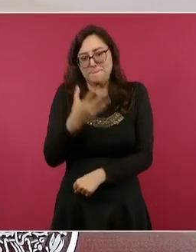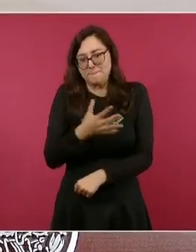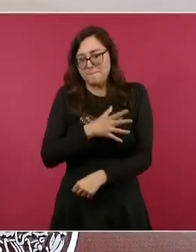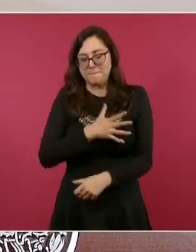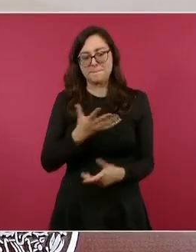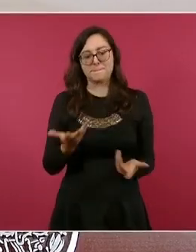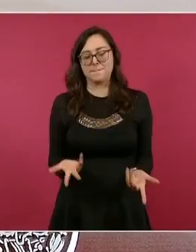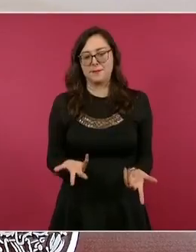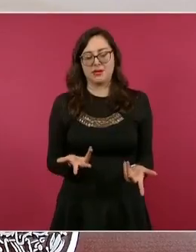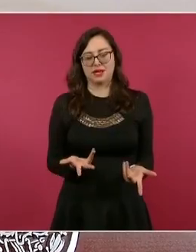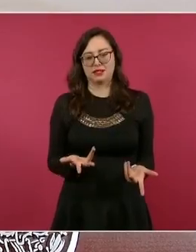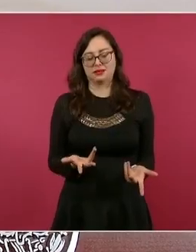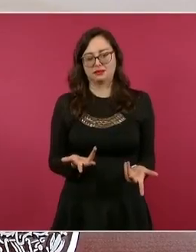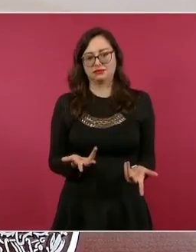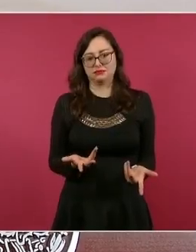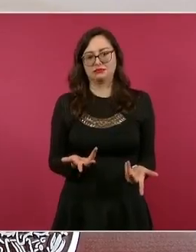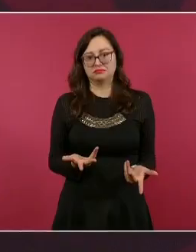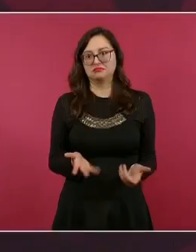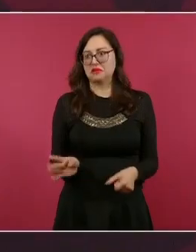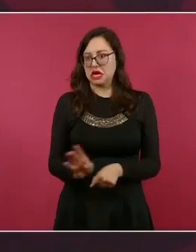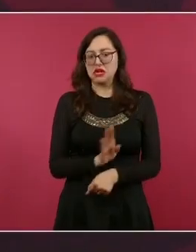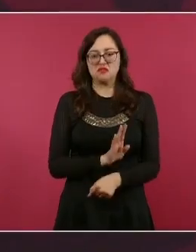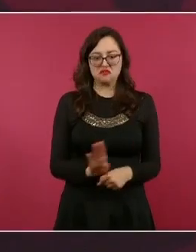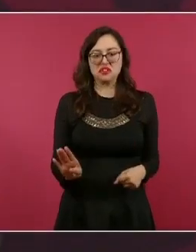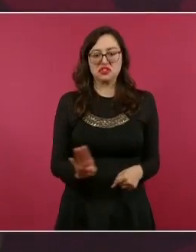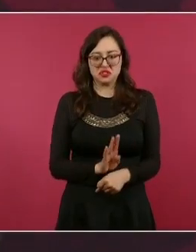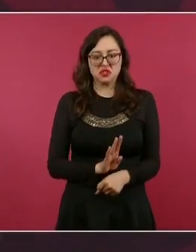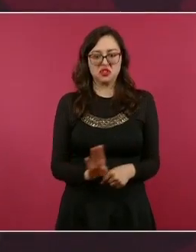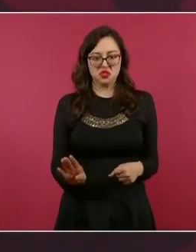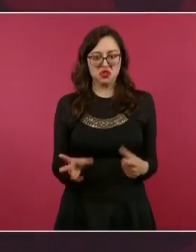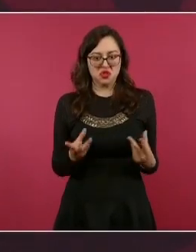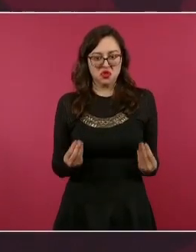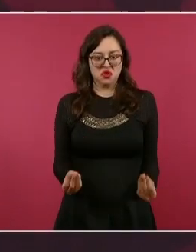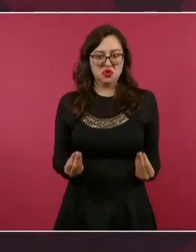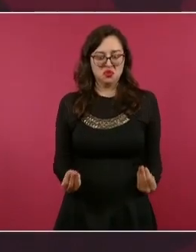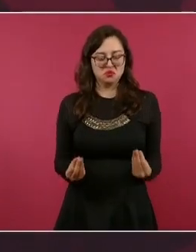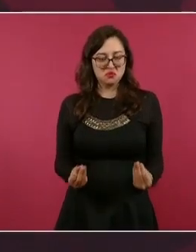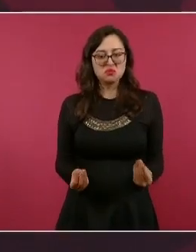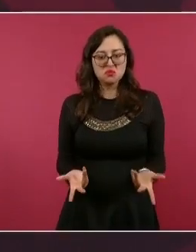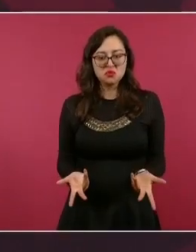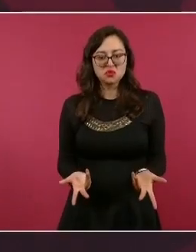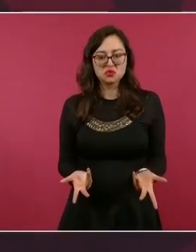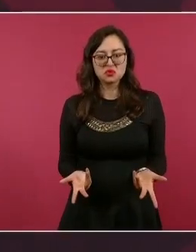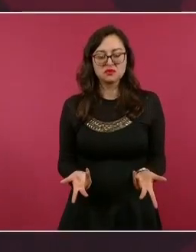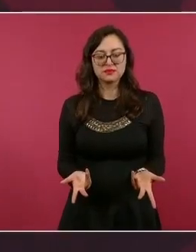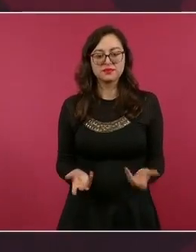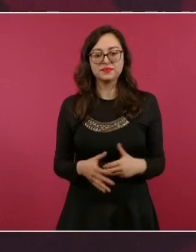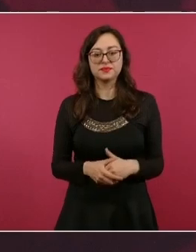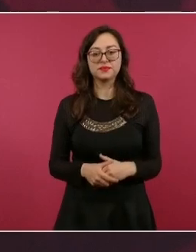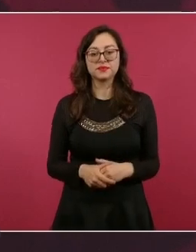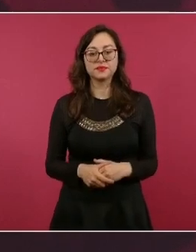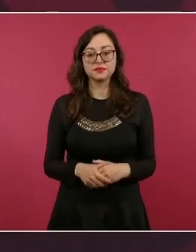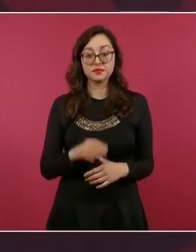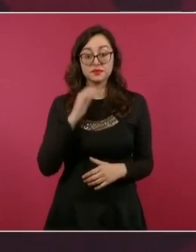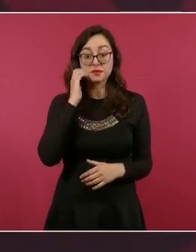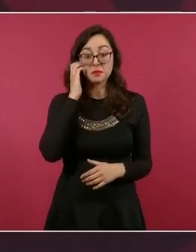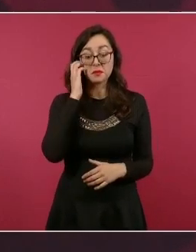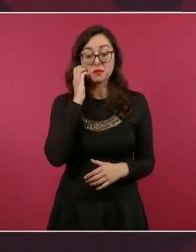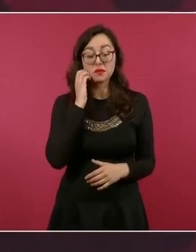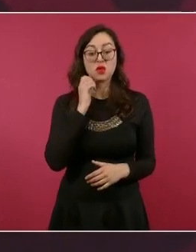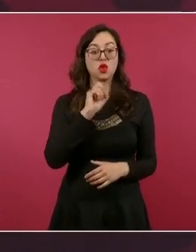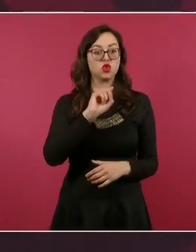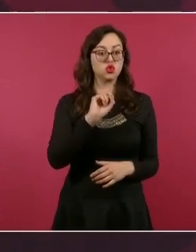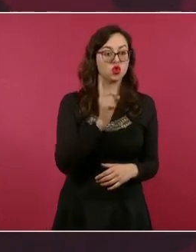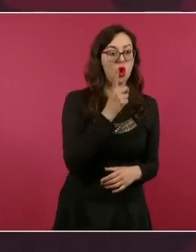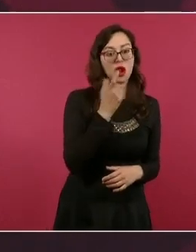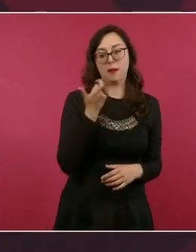muchas ventajas comparativas. Eso que está sucediendo con el fortalecimiento del peso, entre otras